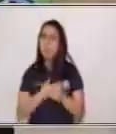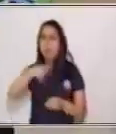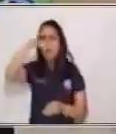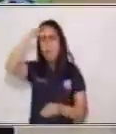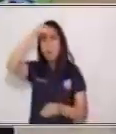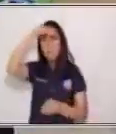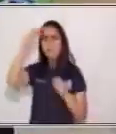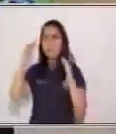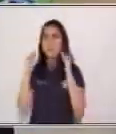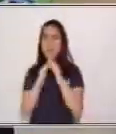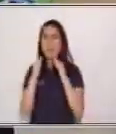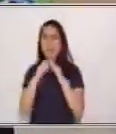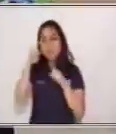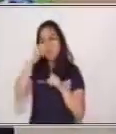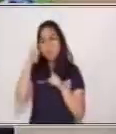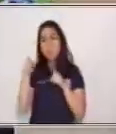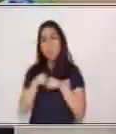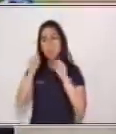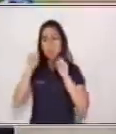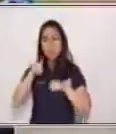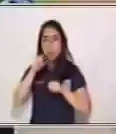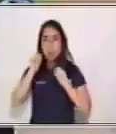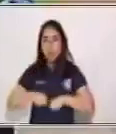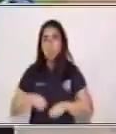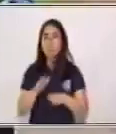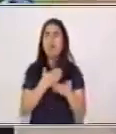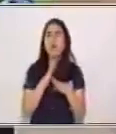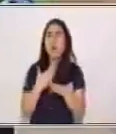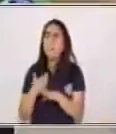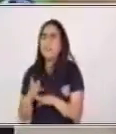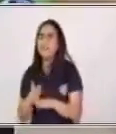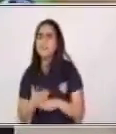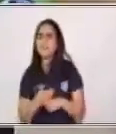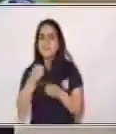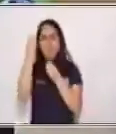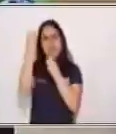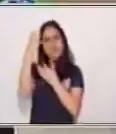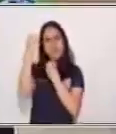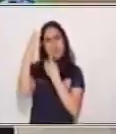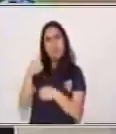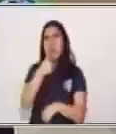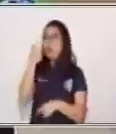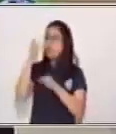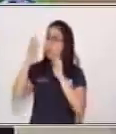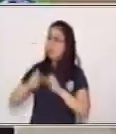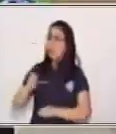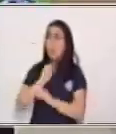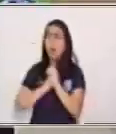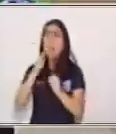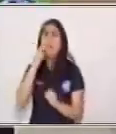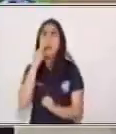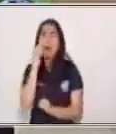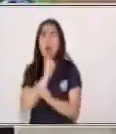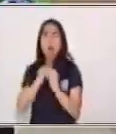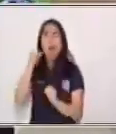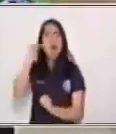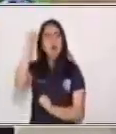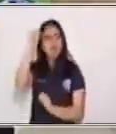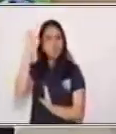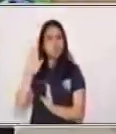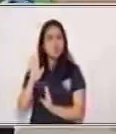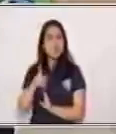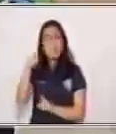te invito a que compartas este tema, ya que es de interés general, con cualquier adulto quien te esté acompañando en tu casa, para que así